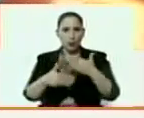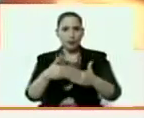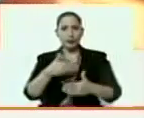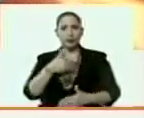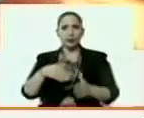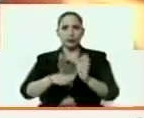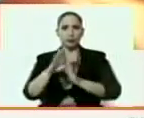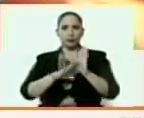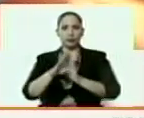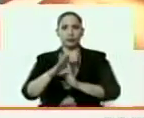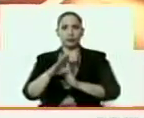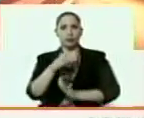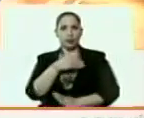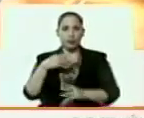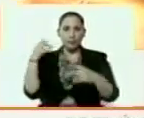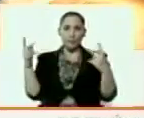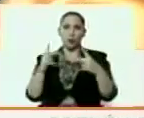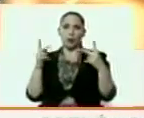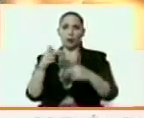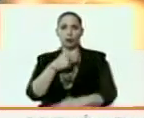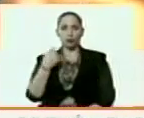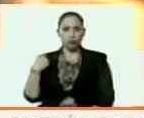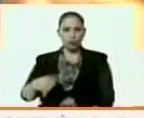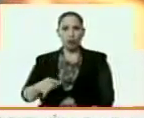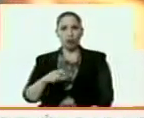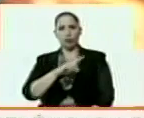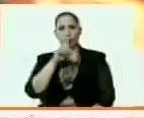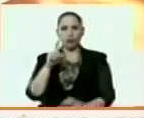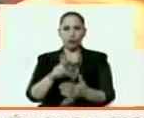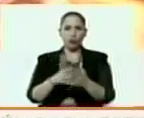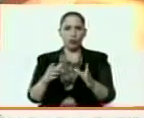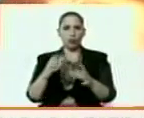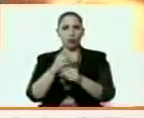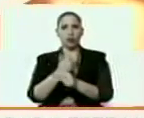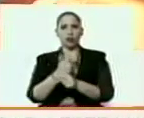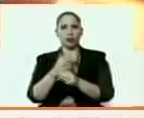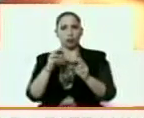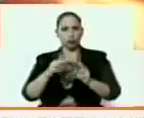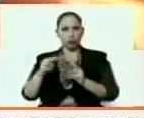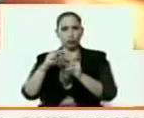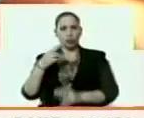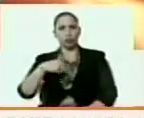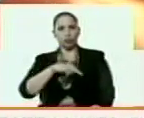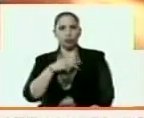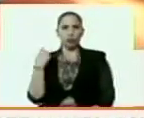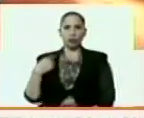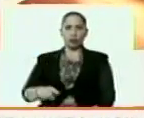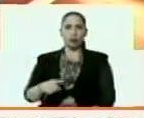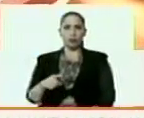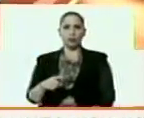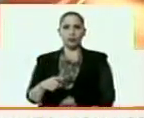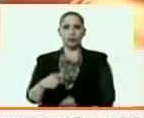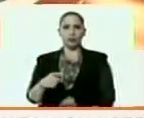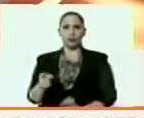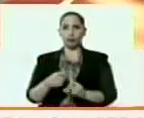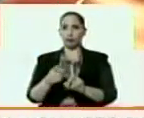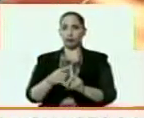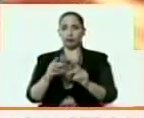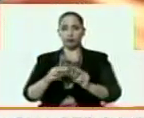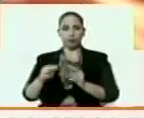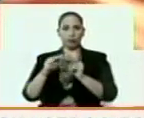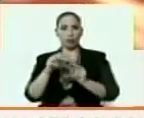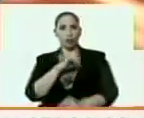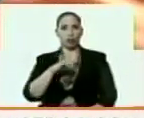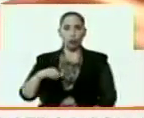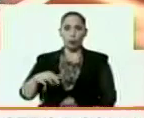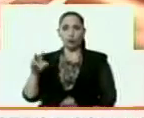desarrollo, quiere prosperidad. Y yo tengo absoluta confianza, Maripili, conociendo lo que tenemos los venezolanos, pero principalmente conociendo lo que somos